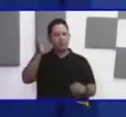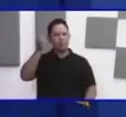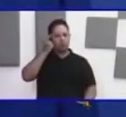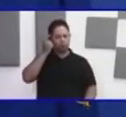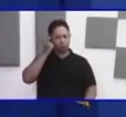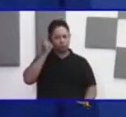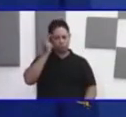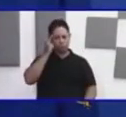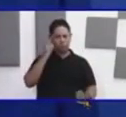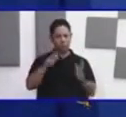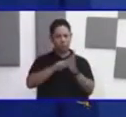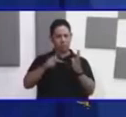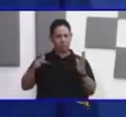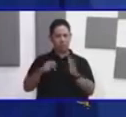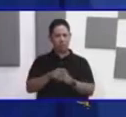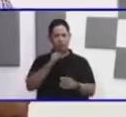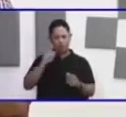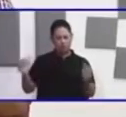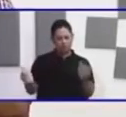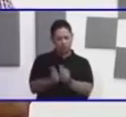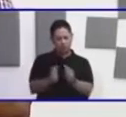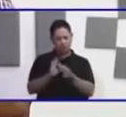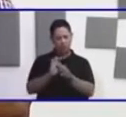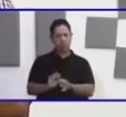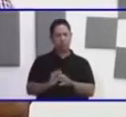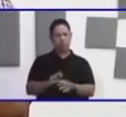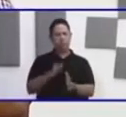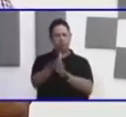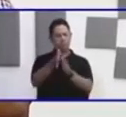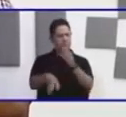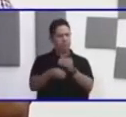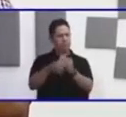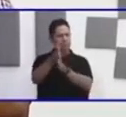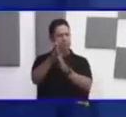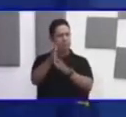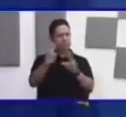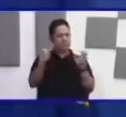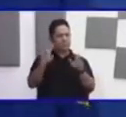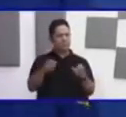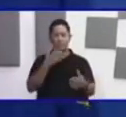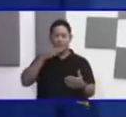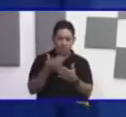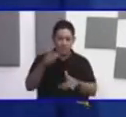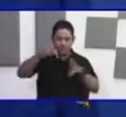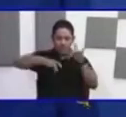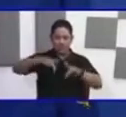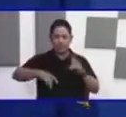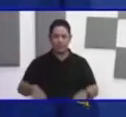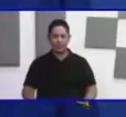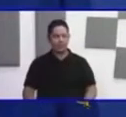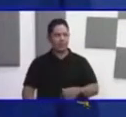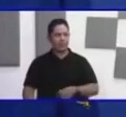pues con el acompañamiento que él nos hizo, pues no sé si tendrá más información. Gracias, secretario.